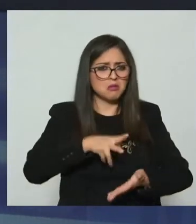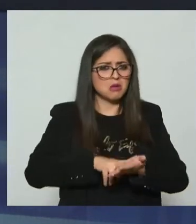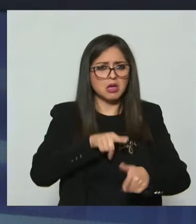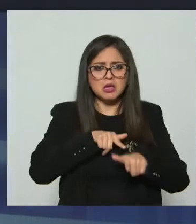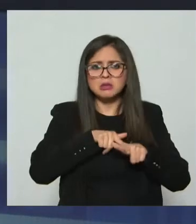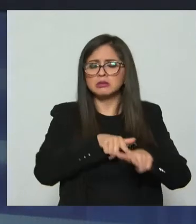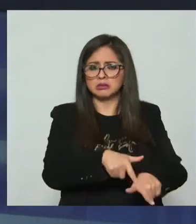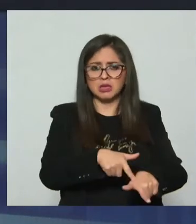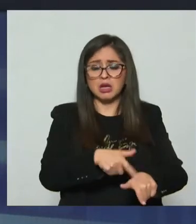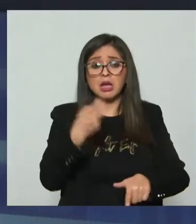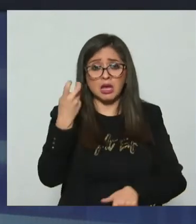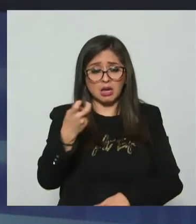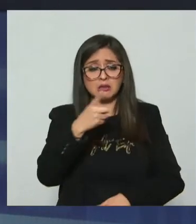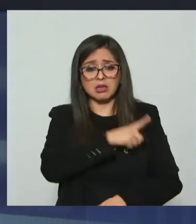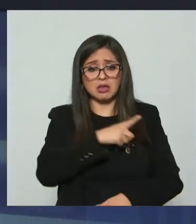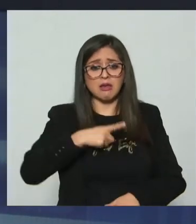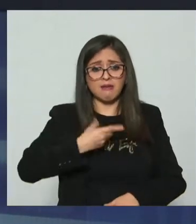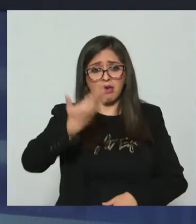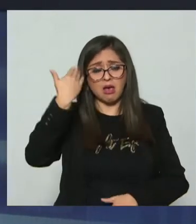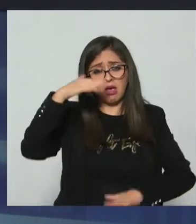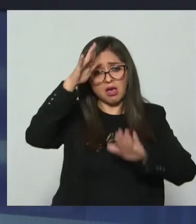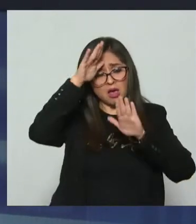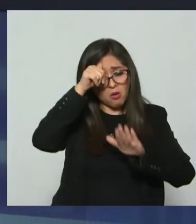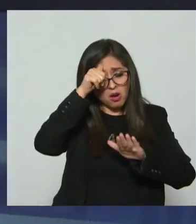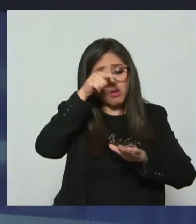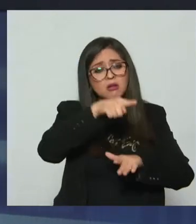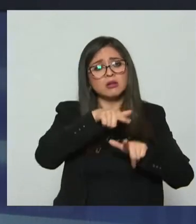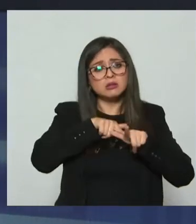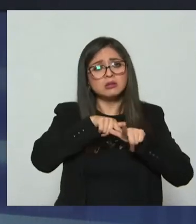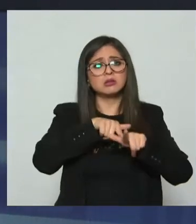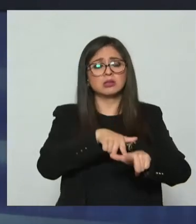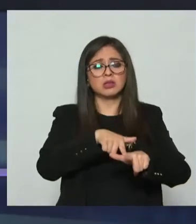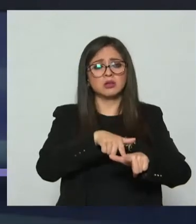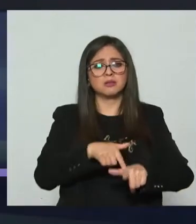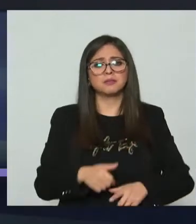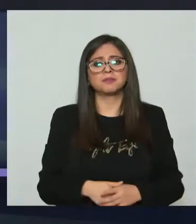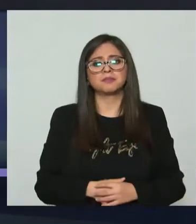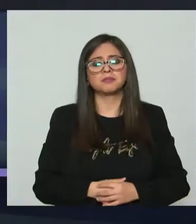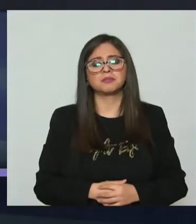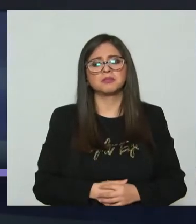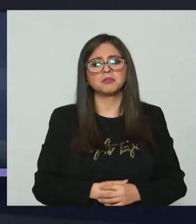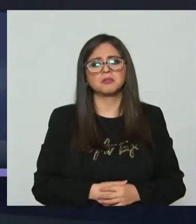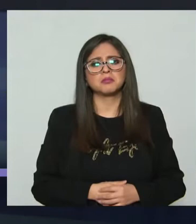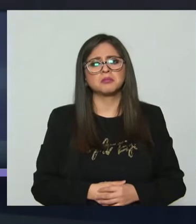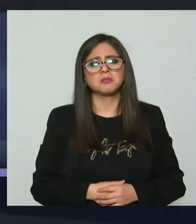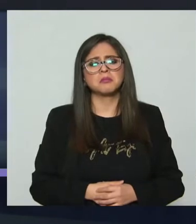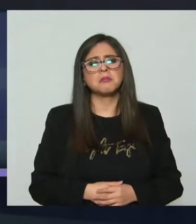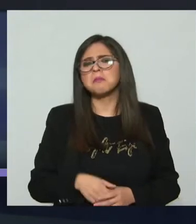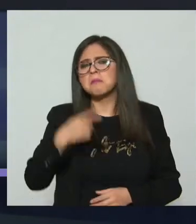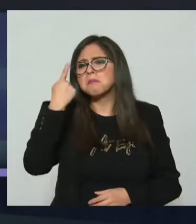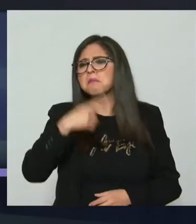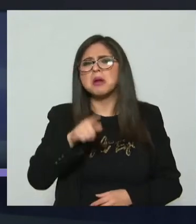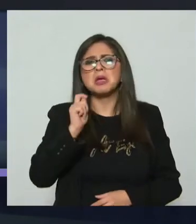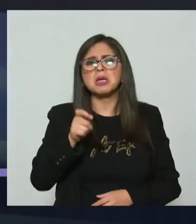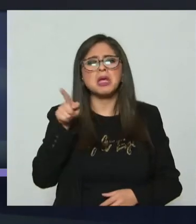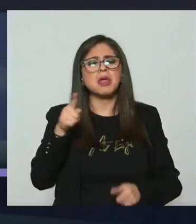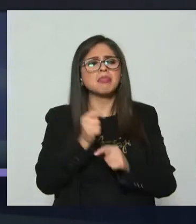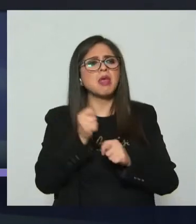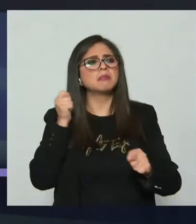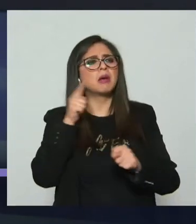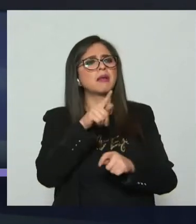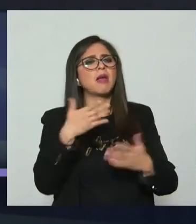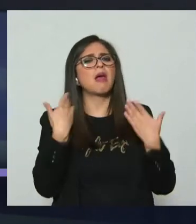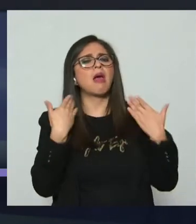compromiso que deben mantener ellos y que lo van a hacer, porque de nada nos sirve tener un gran transporte público con tarifas que no puede